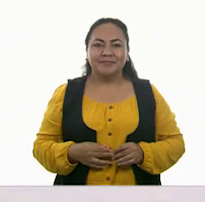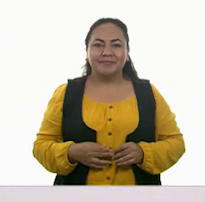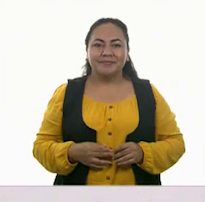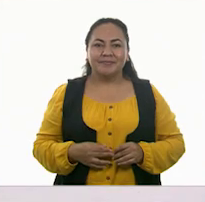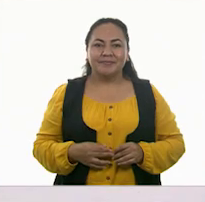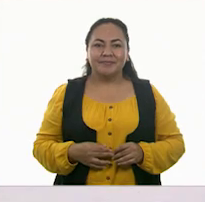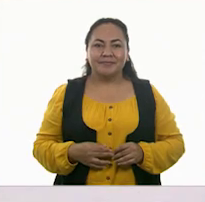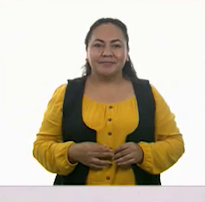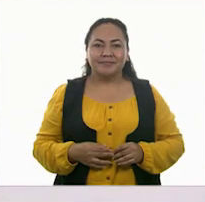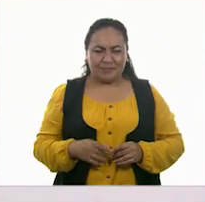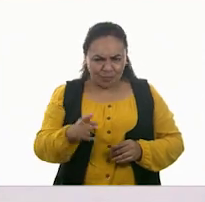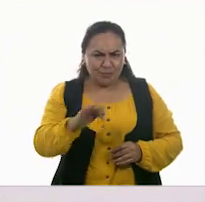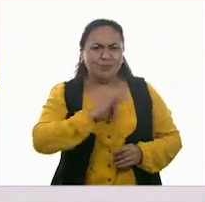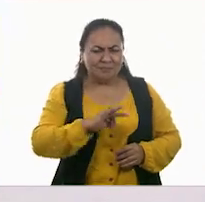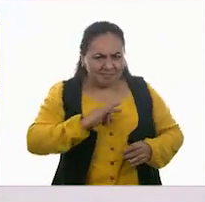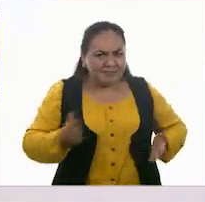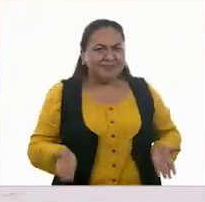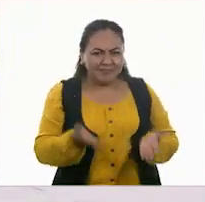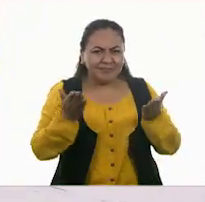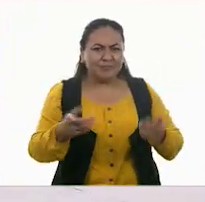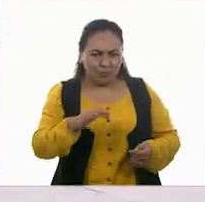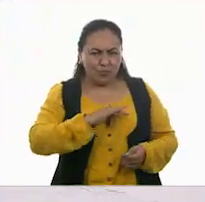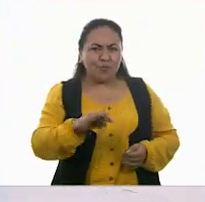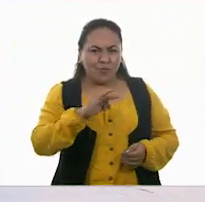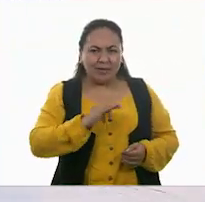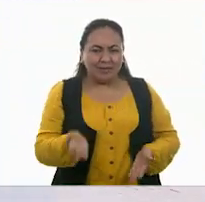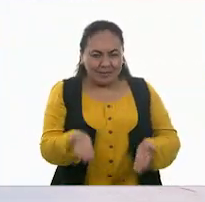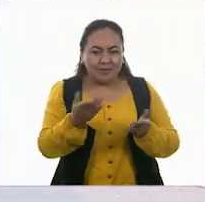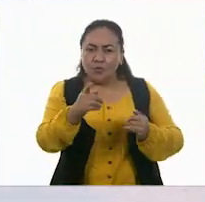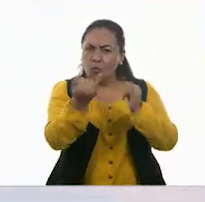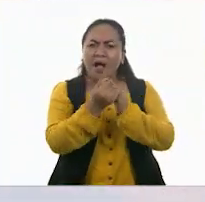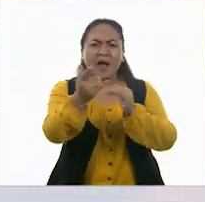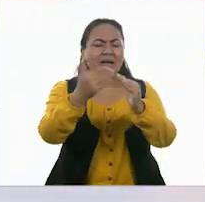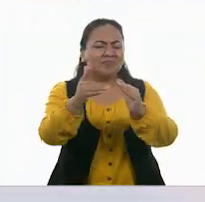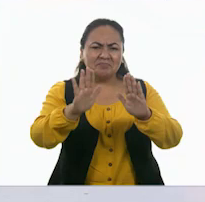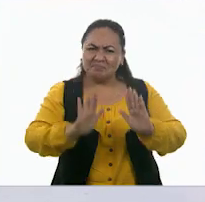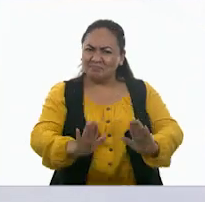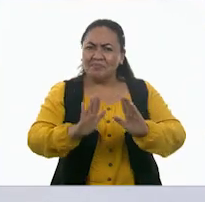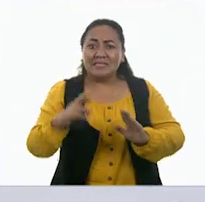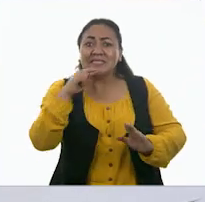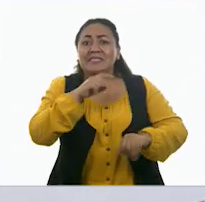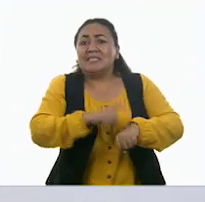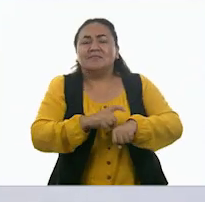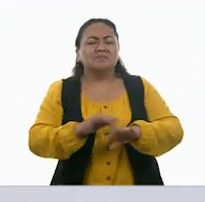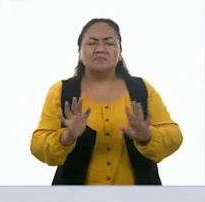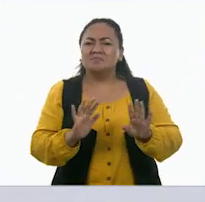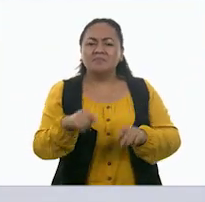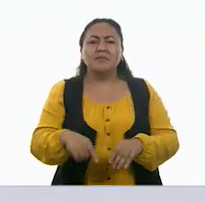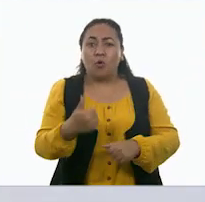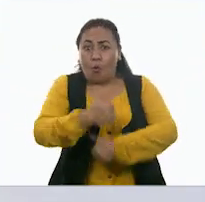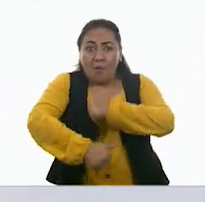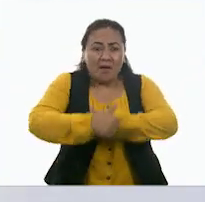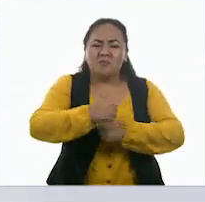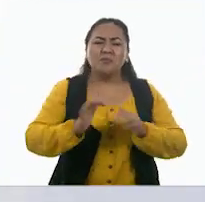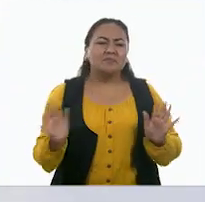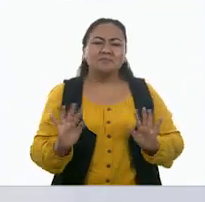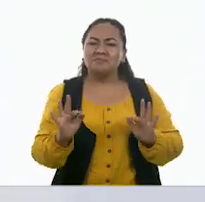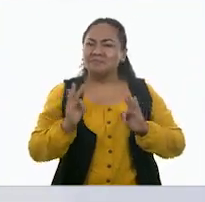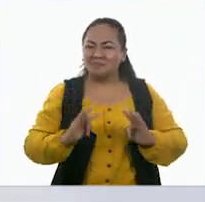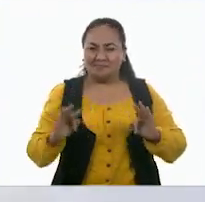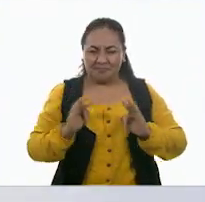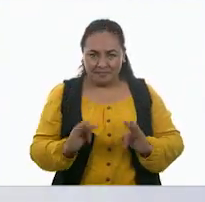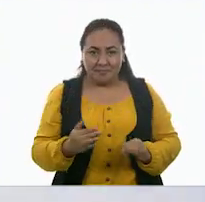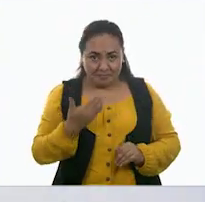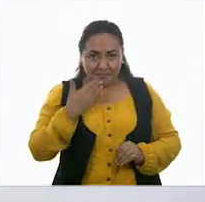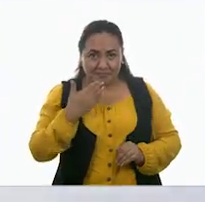Tú puedes, muy bien. Vamos, Aníbal, tú puedes. Allá en casita, hágalo con calma, no hay prisa. Recuerda que no es competencia. Hasta ahí está